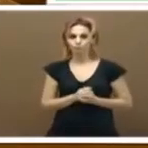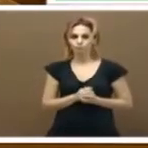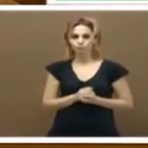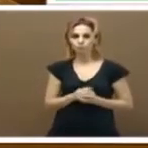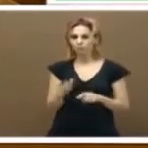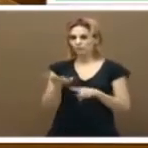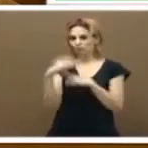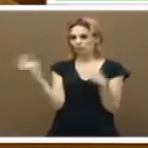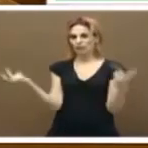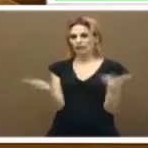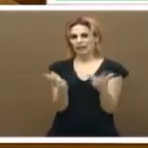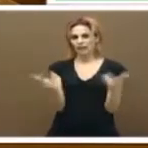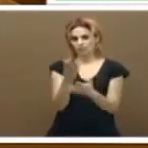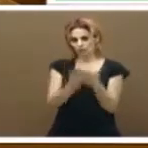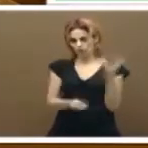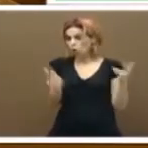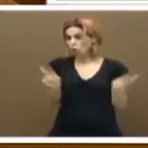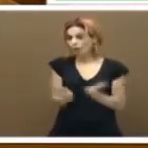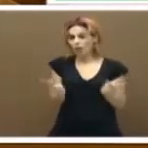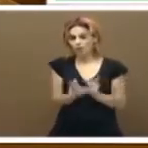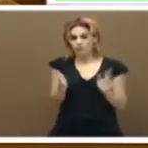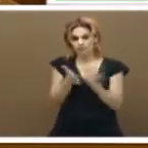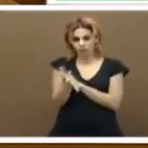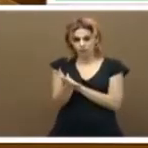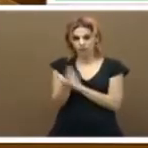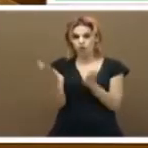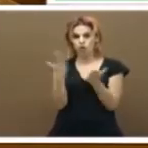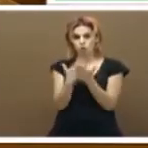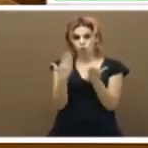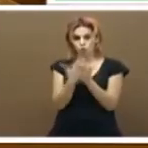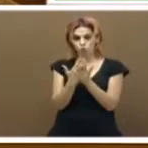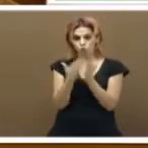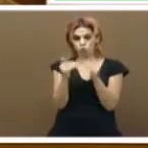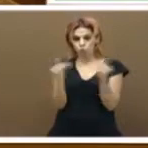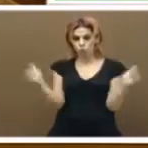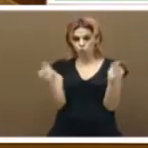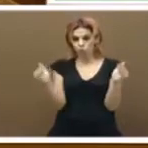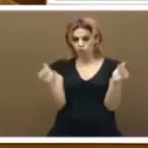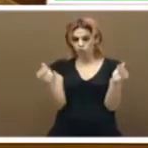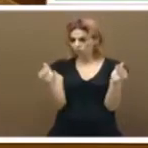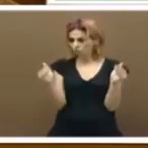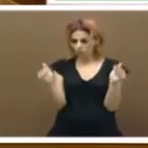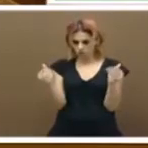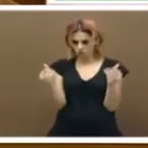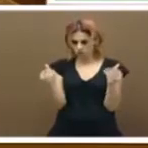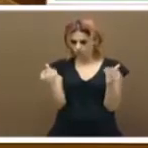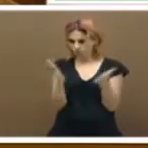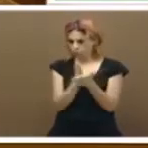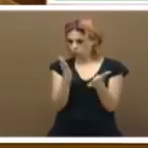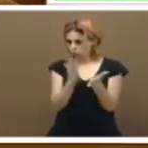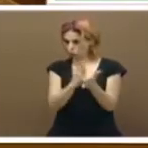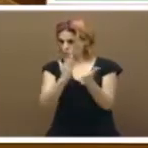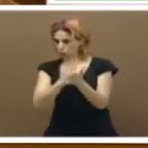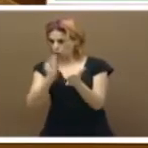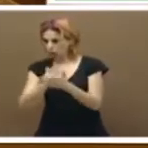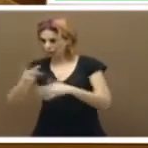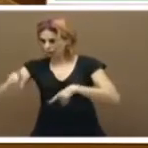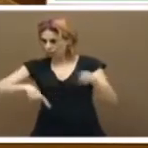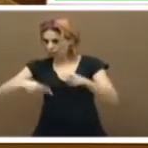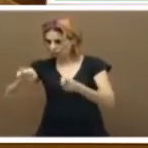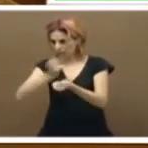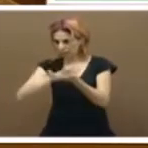esas incidencias graves, es que comience el curso realmente y no haya transporte escolar público en Extremadura,